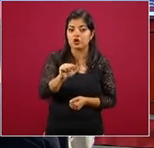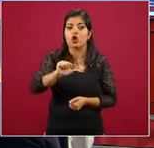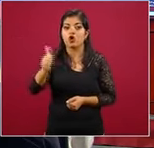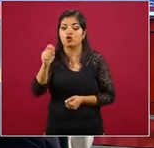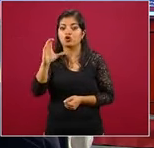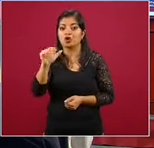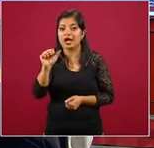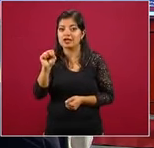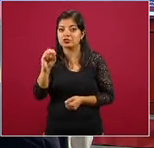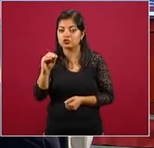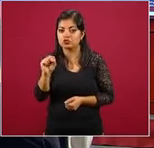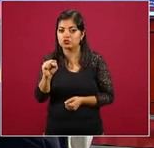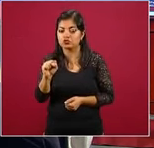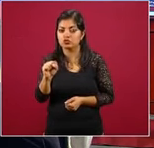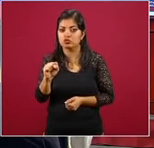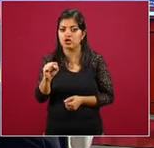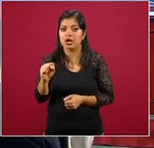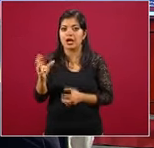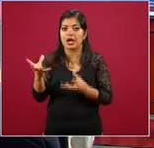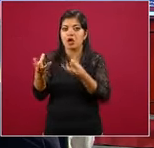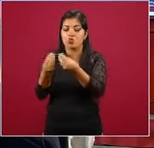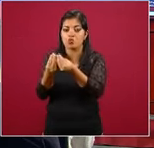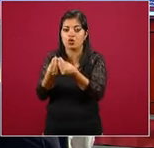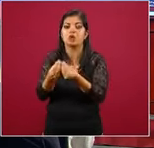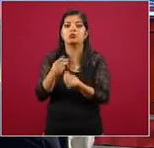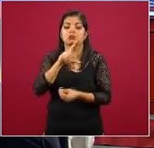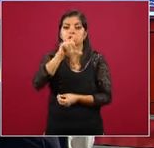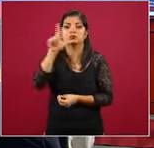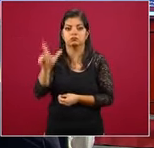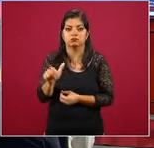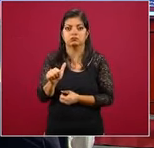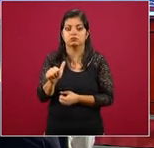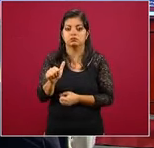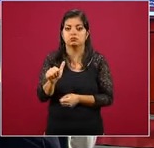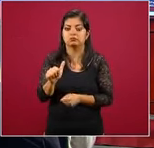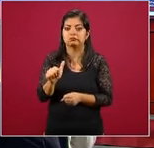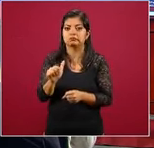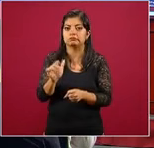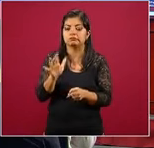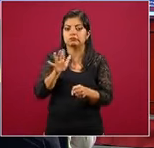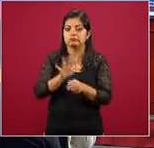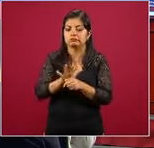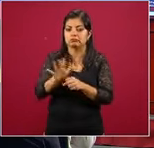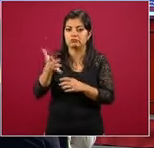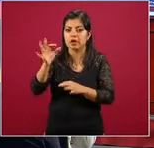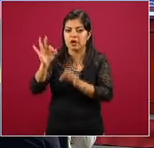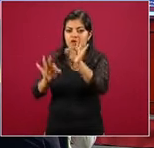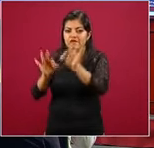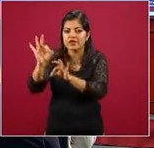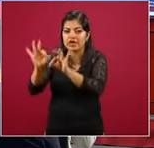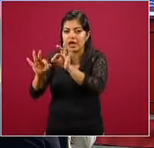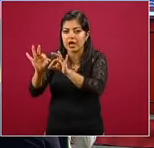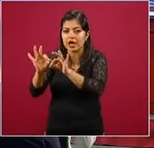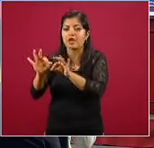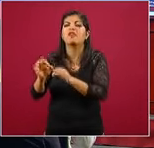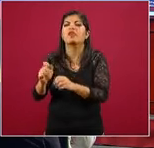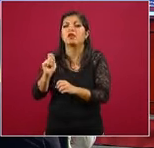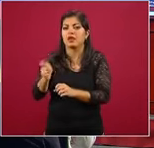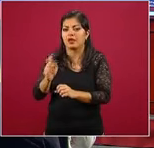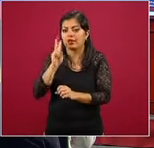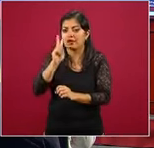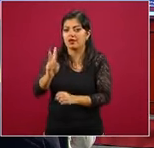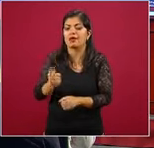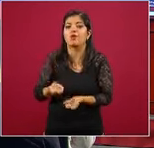incidencia, otra es de casos acumulados y sus incidencias, y una gráfica de defunciones, también ahí